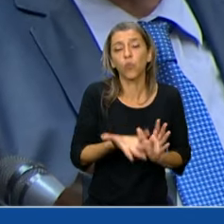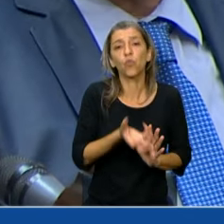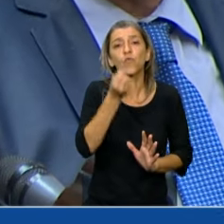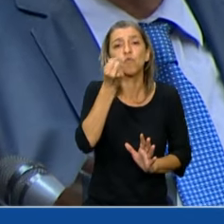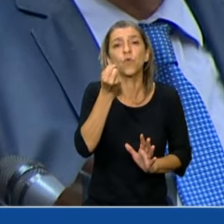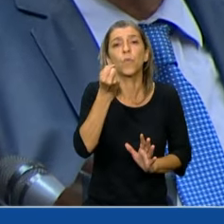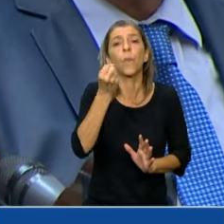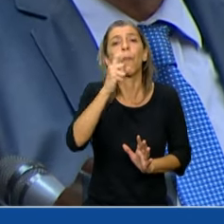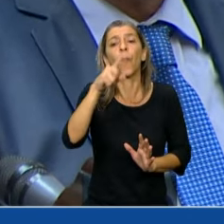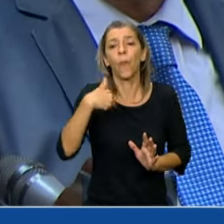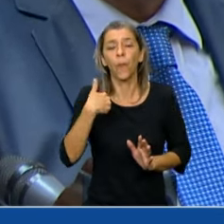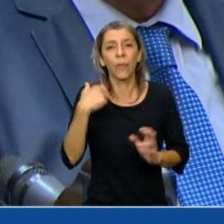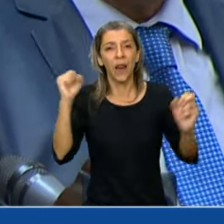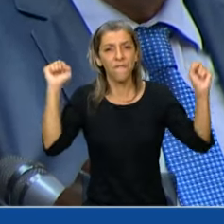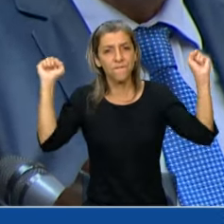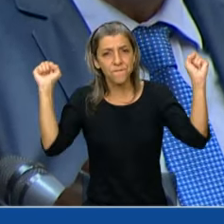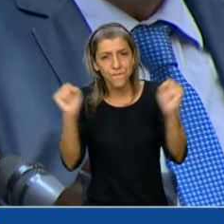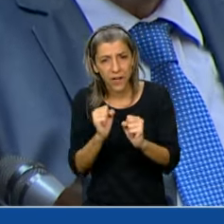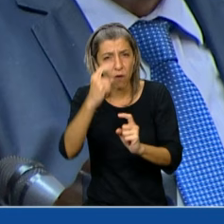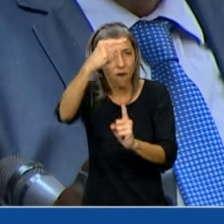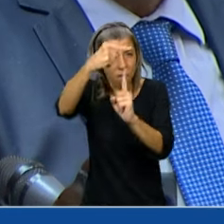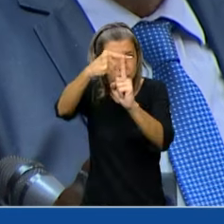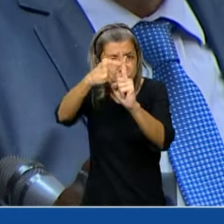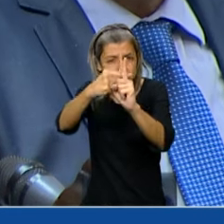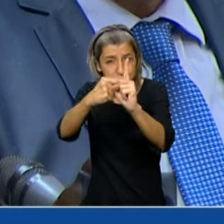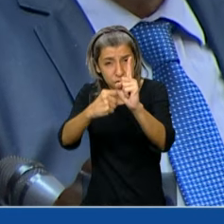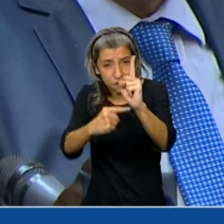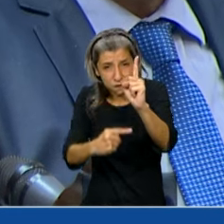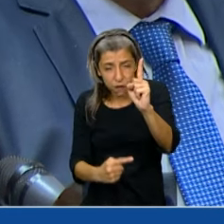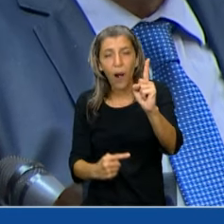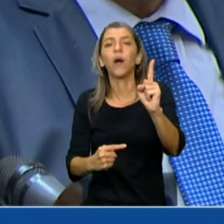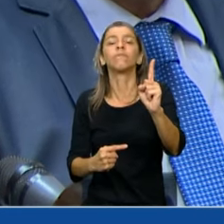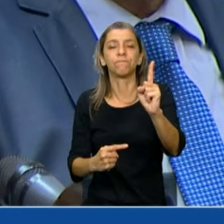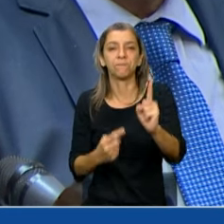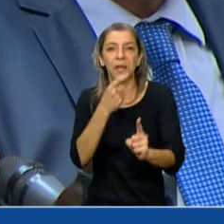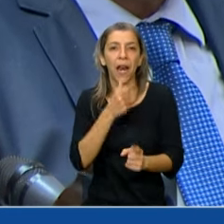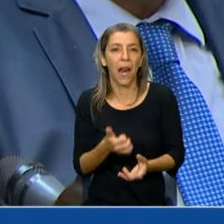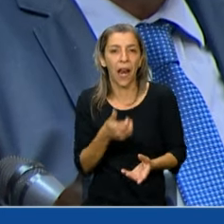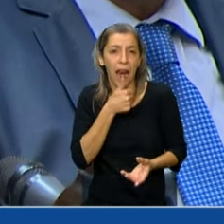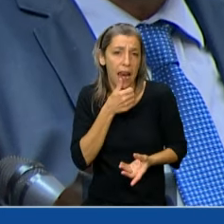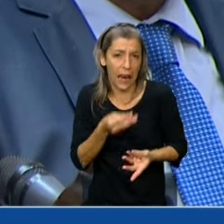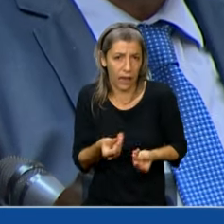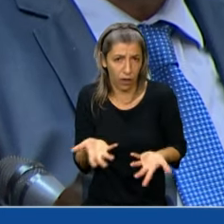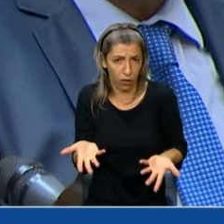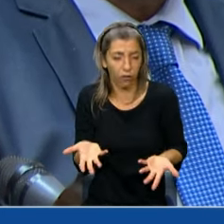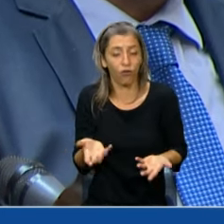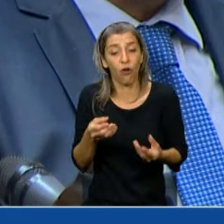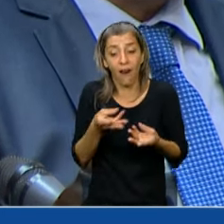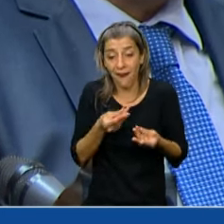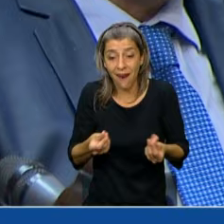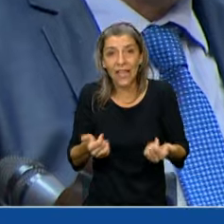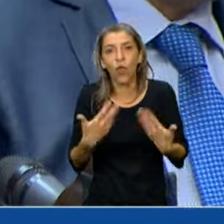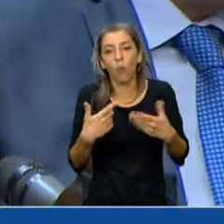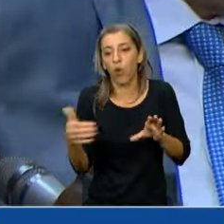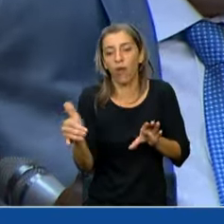extremadamente bajas que lo convierte en un gas líquido y eso es lo que facilita el almacenamiento el